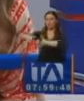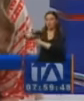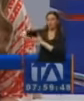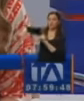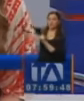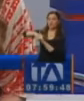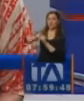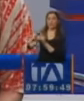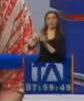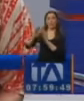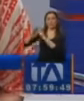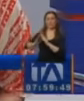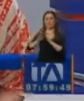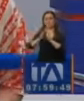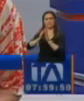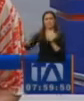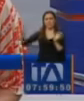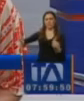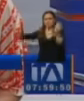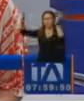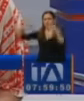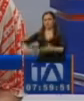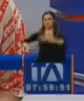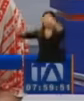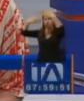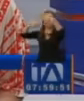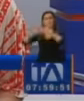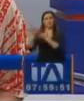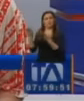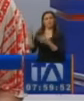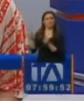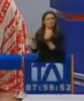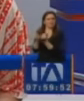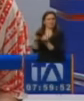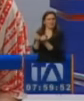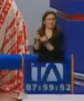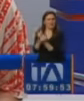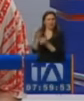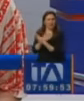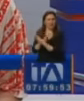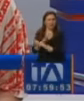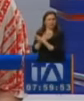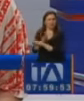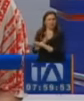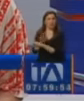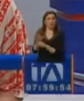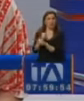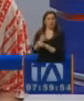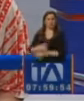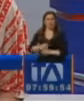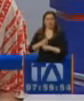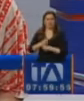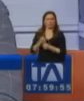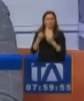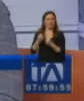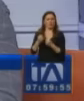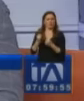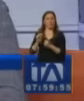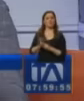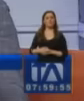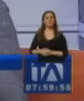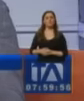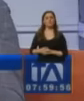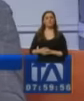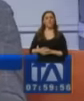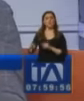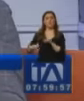urbanizaciones cerradas que en cierta forma se adueñan de estos espacios públicos y limitan el uso de ellos en muchos casos, ¿no? Sí y no,